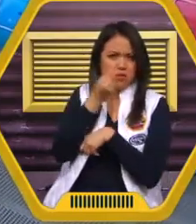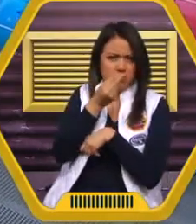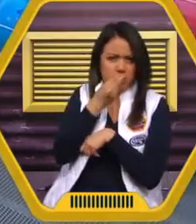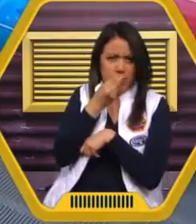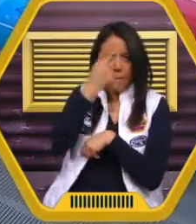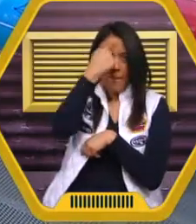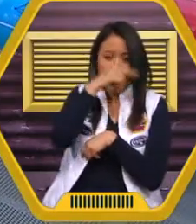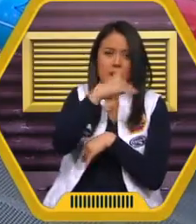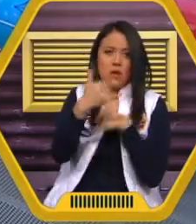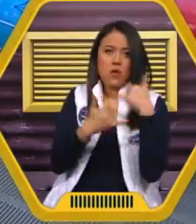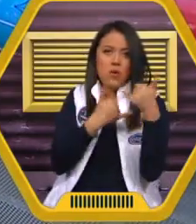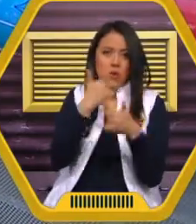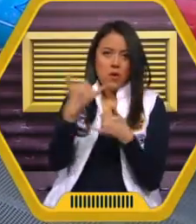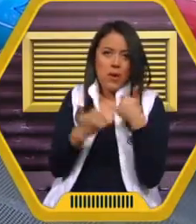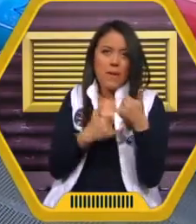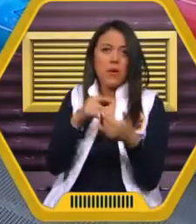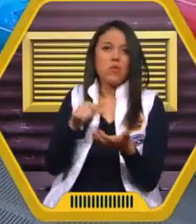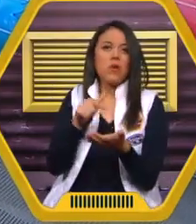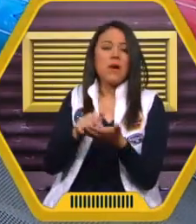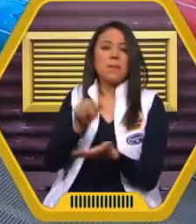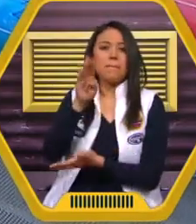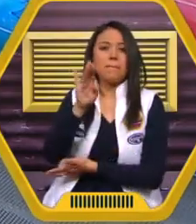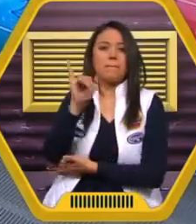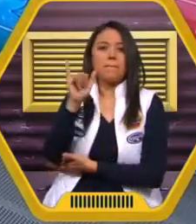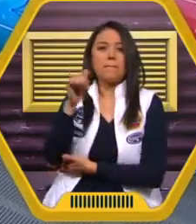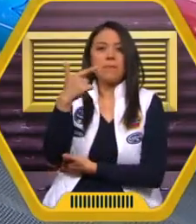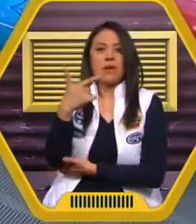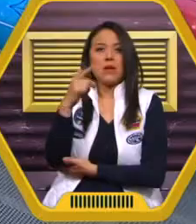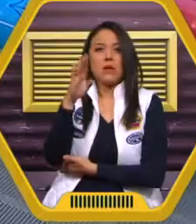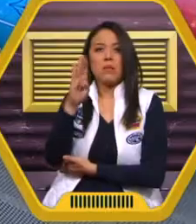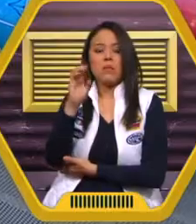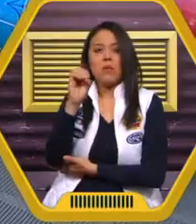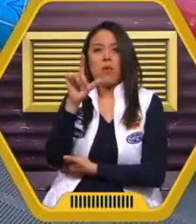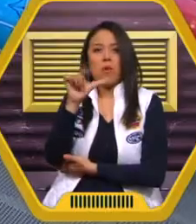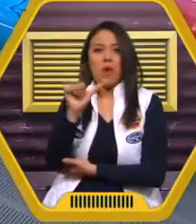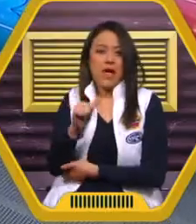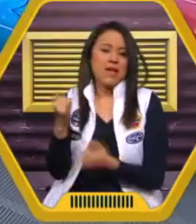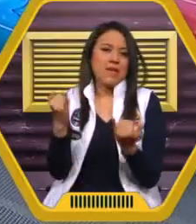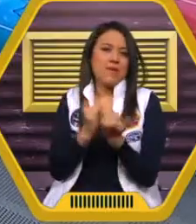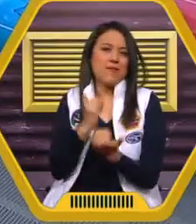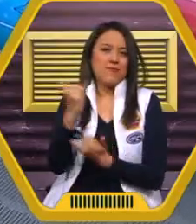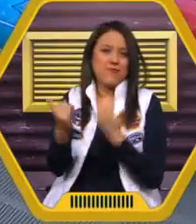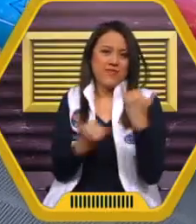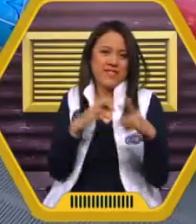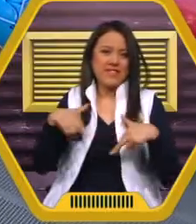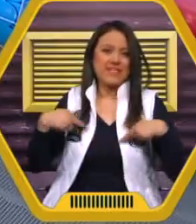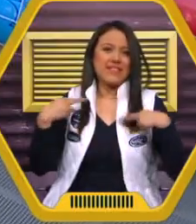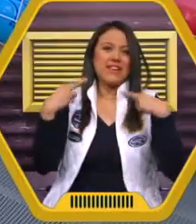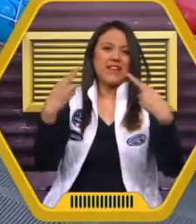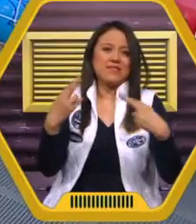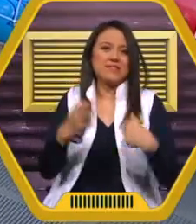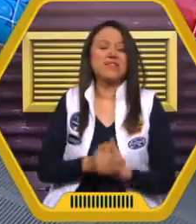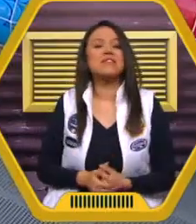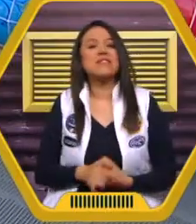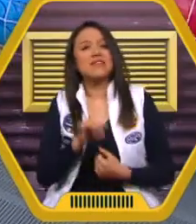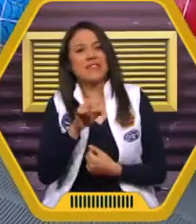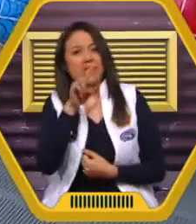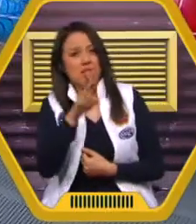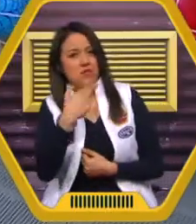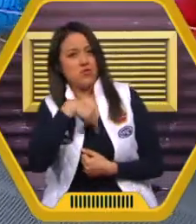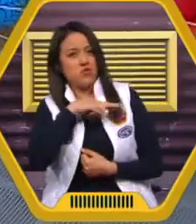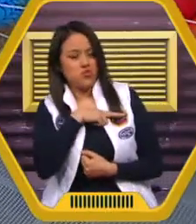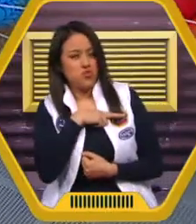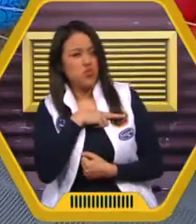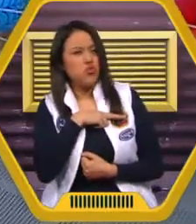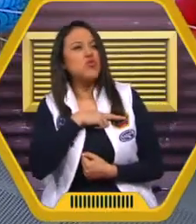del juguetón en Big Bola, ahí en Pedregal, ellos también estuvieron dando regalos, ¿verdad? Platícame un poquito, Rosa. Sí, tuvimos